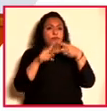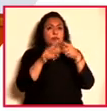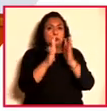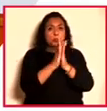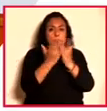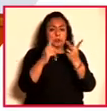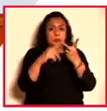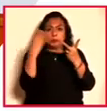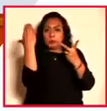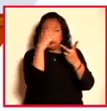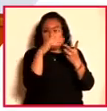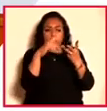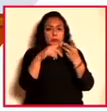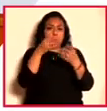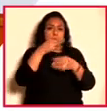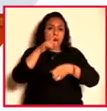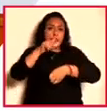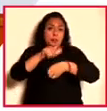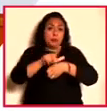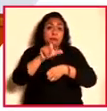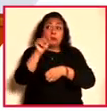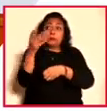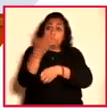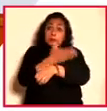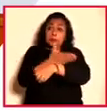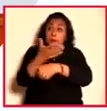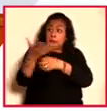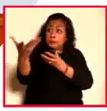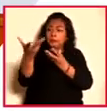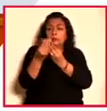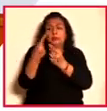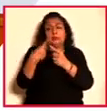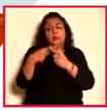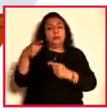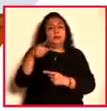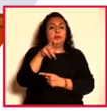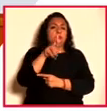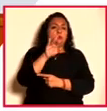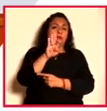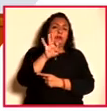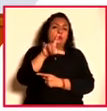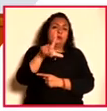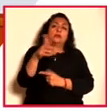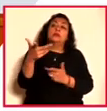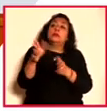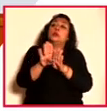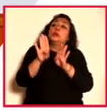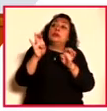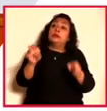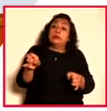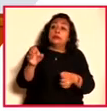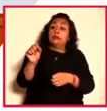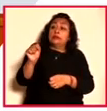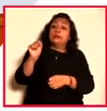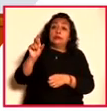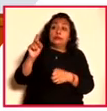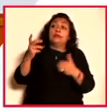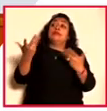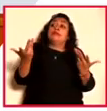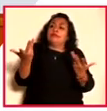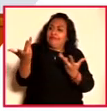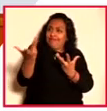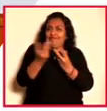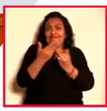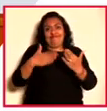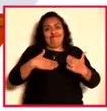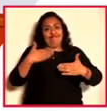fotografía, festivales y además la compañía gratísima de Rafael García Villegas. Rafa, ¿cómo estás? ¿Qué tal tu fin de semana? Qué alegría estar contigo y